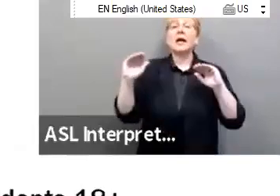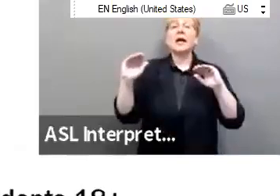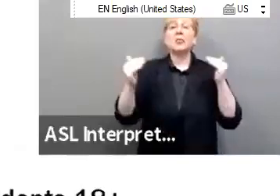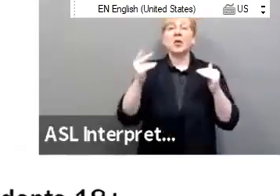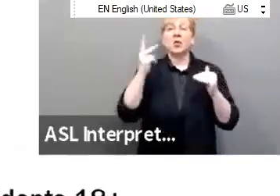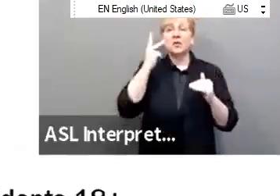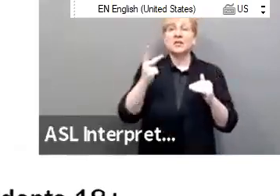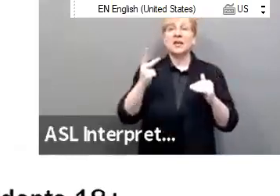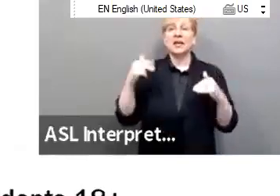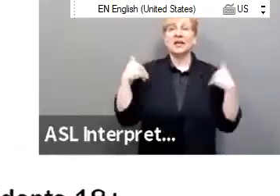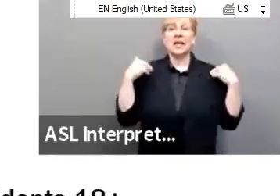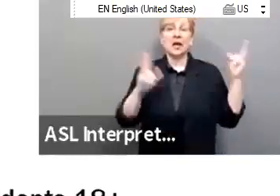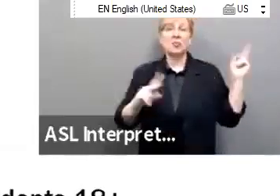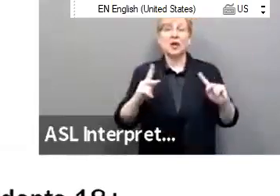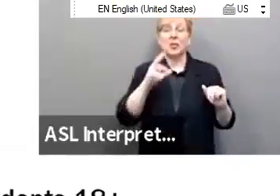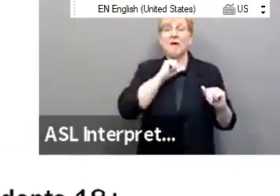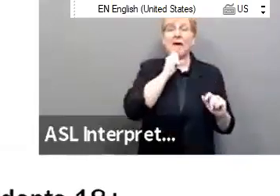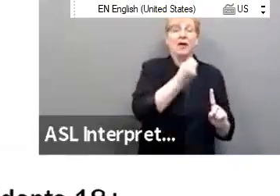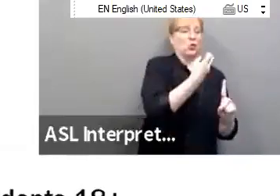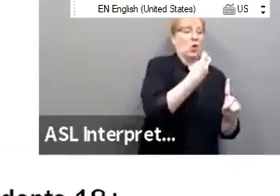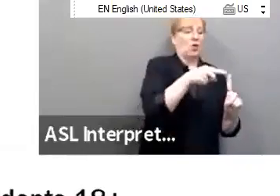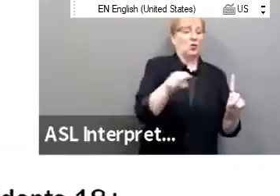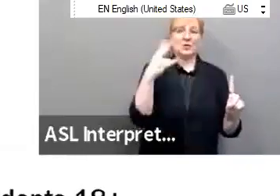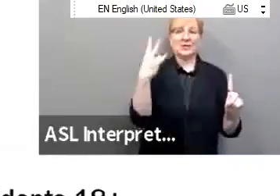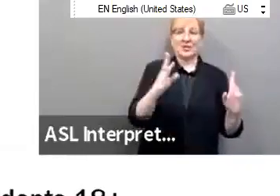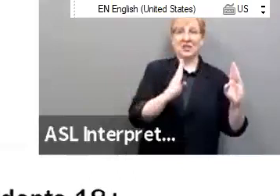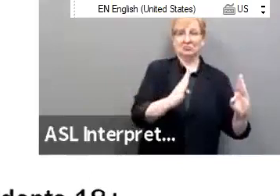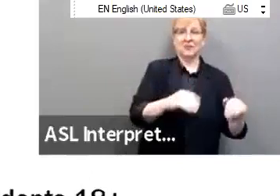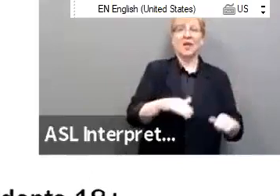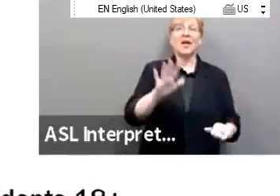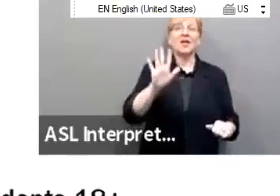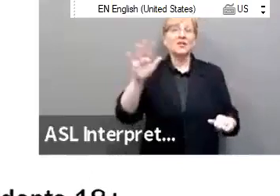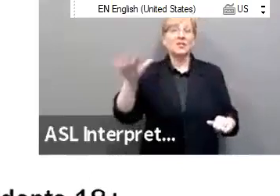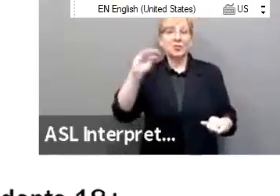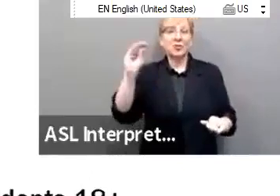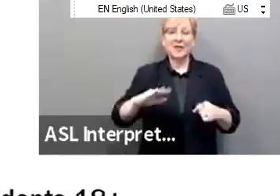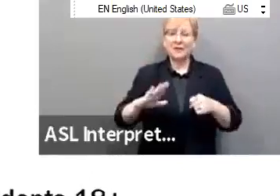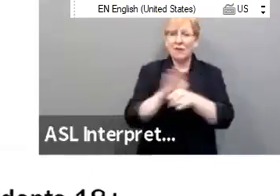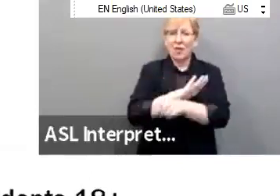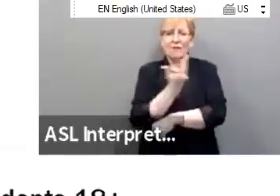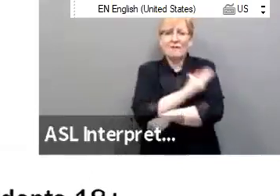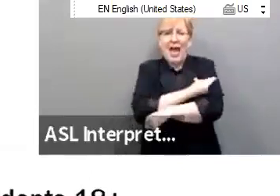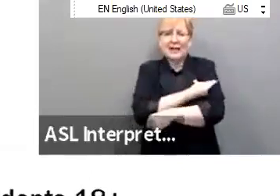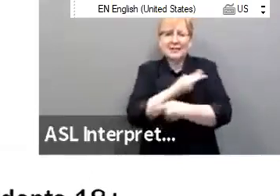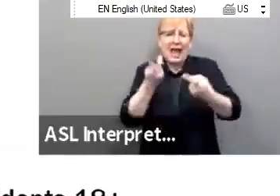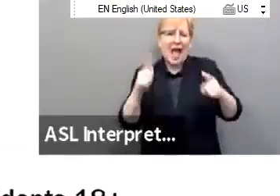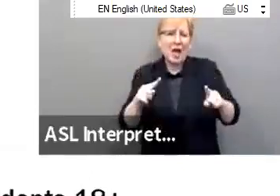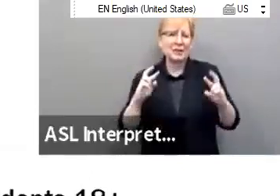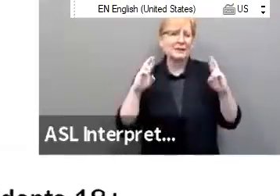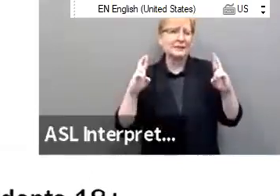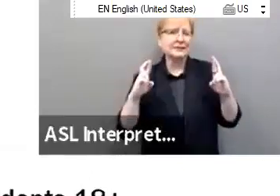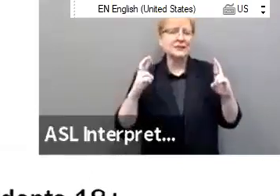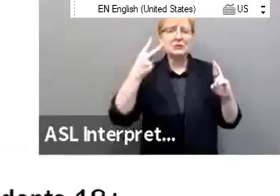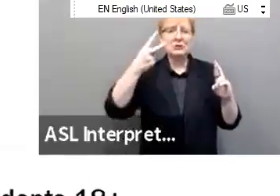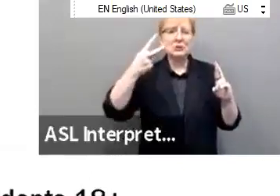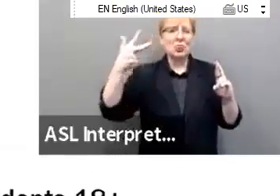o mañana creo que vamos a llegar al romper esta barrera de 75% de nuevos mexicanos que han recibido por lo menos